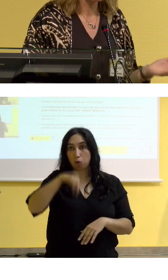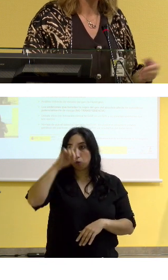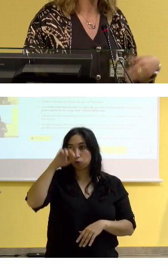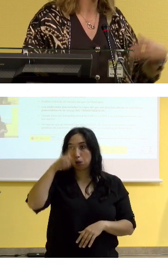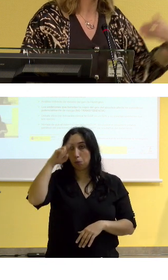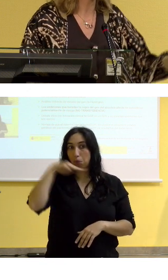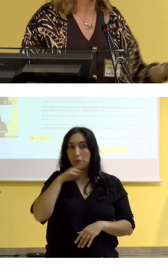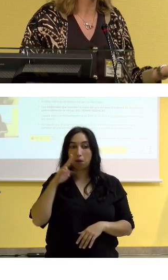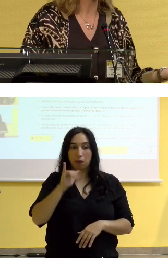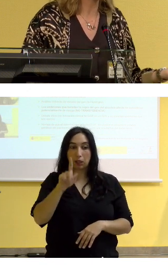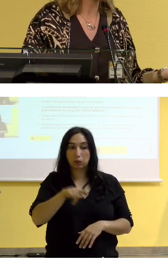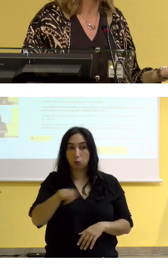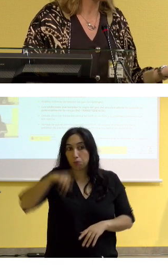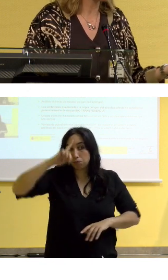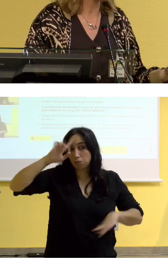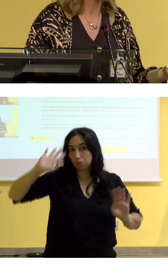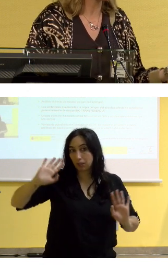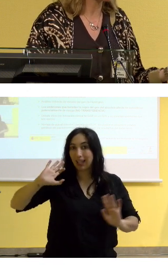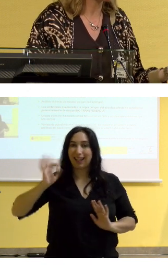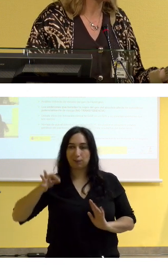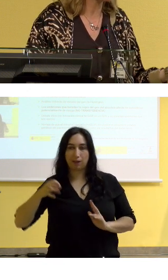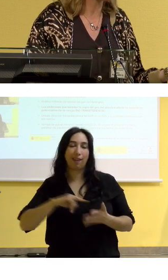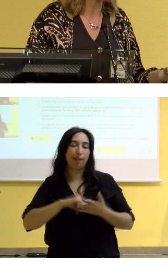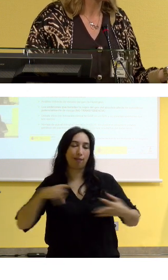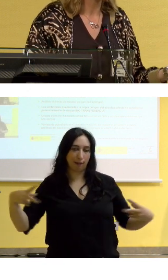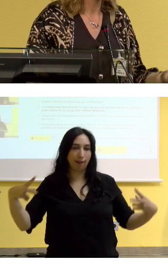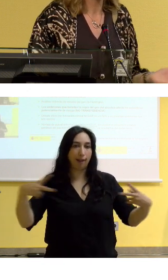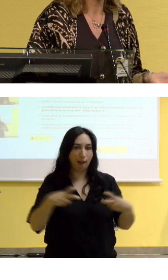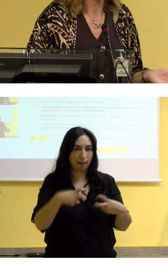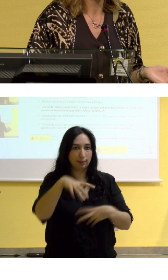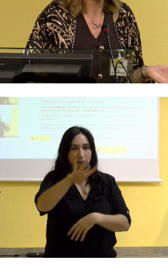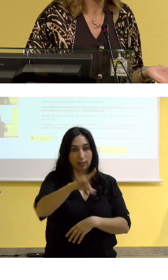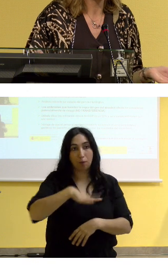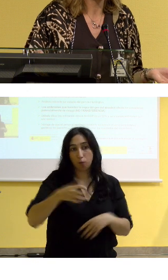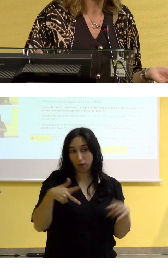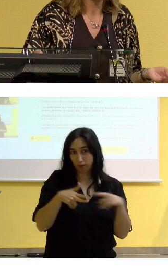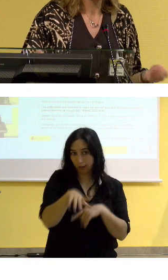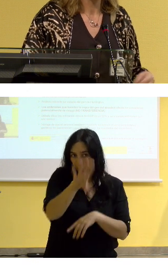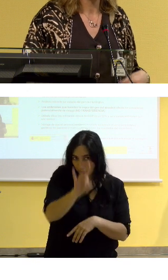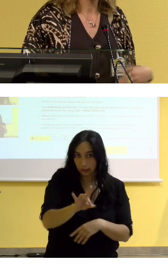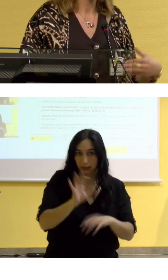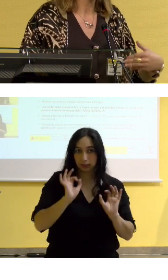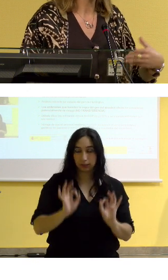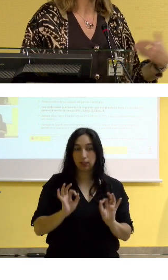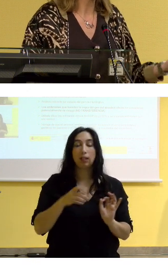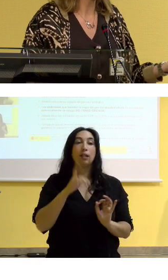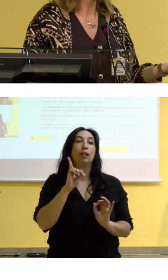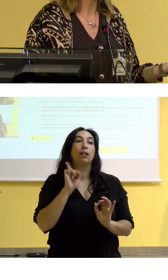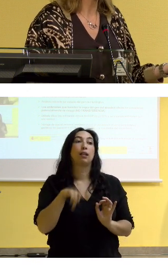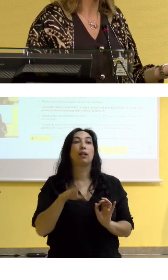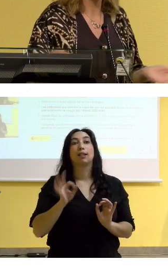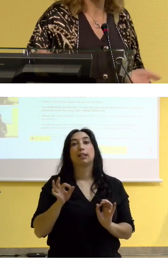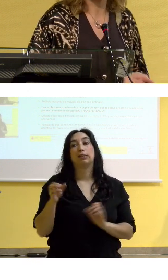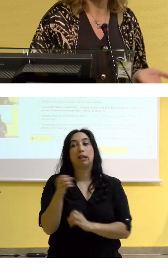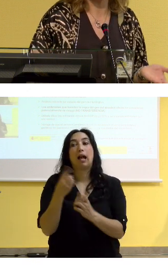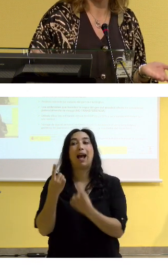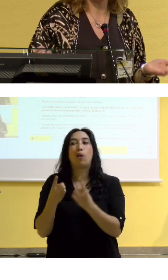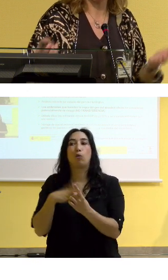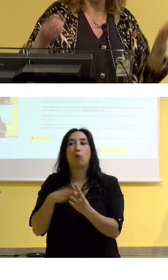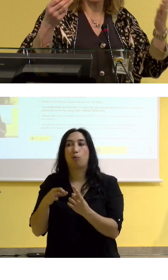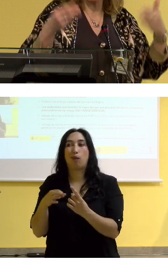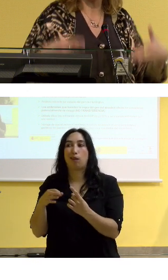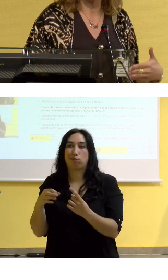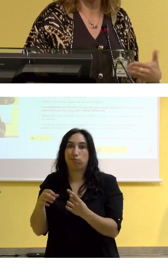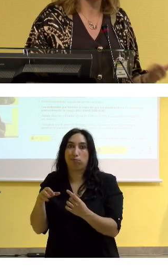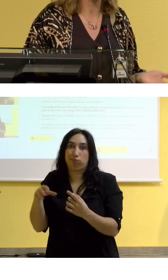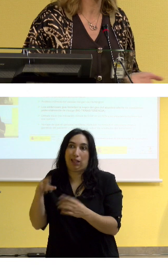o no. Es cierto que estamos haciendo una técnica de fecundación in vitro que se podría haber evitado y es cierto que hay embriones que no lo portarían, porque